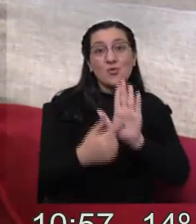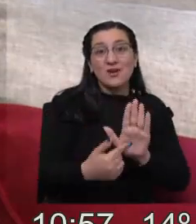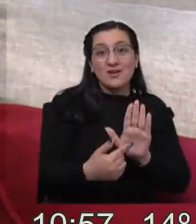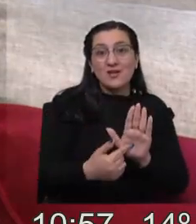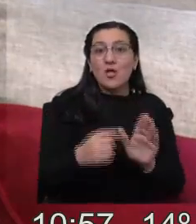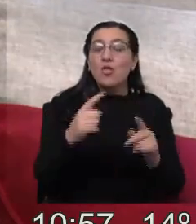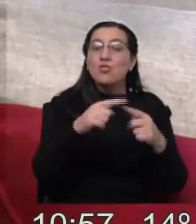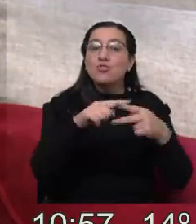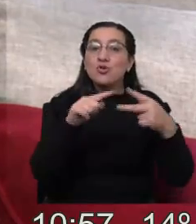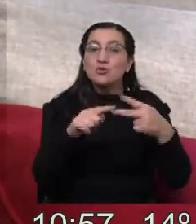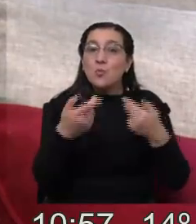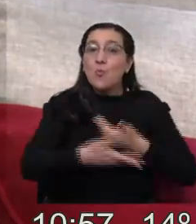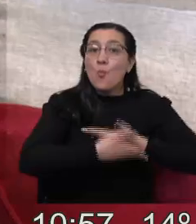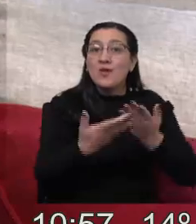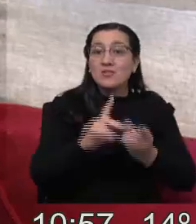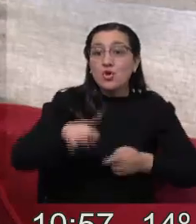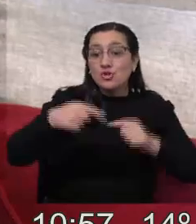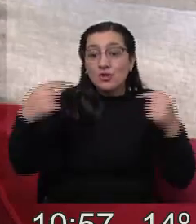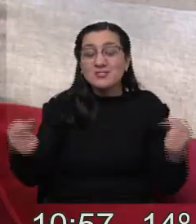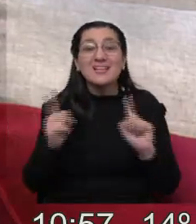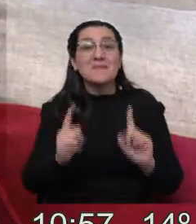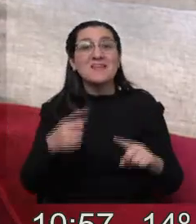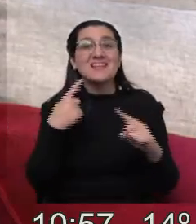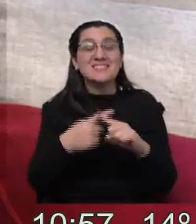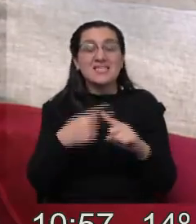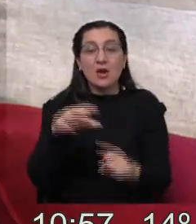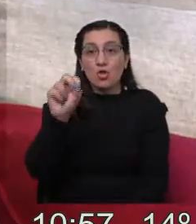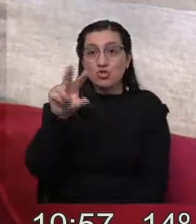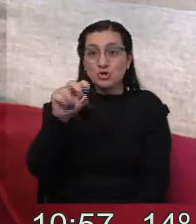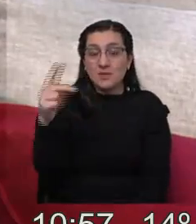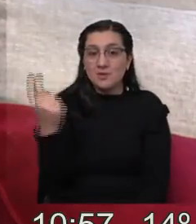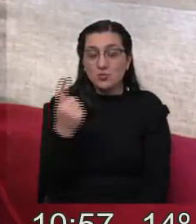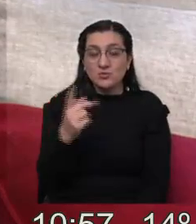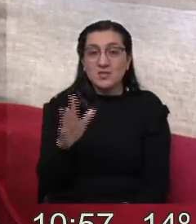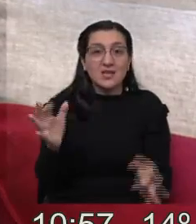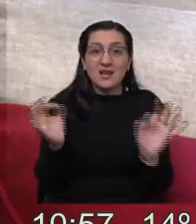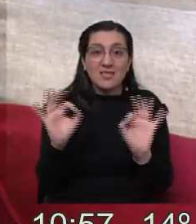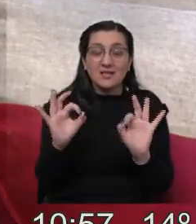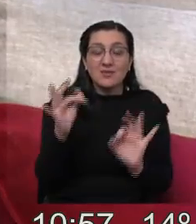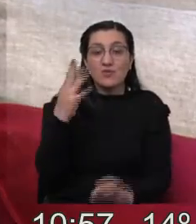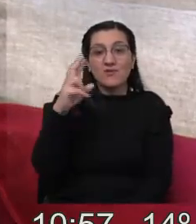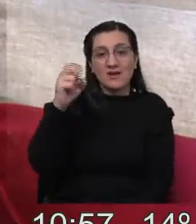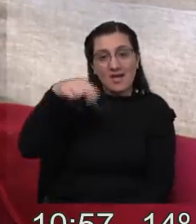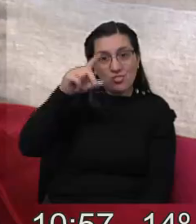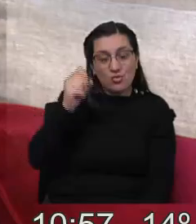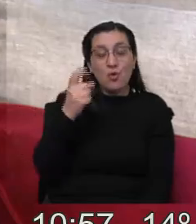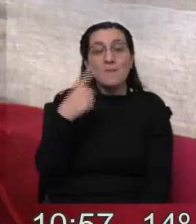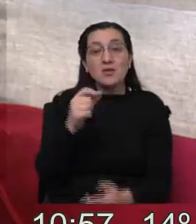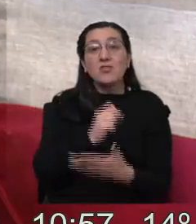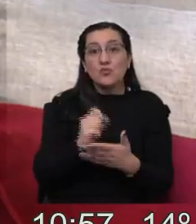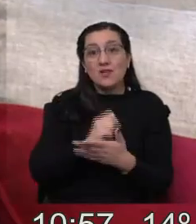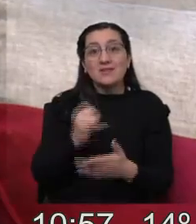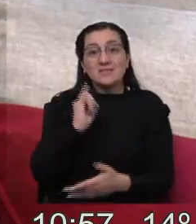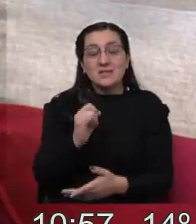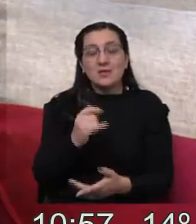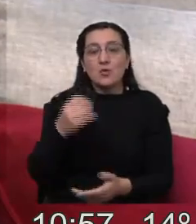dos pequeñas muestras de otras cosas que existían en estos 12 minutos y que no tienen que ver con la presencia de Fernando, pero que sí están sus letras. Y que tienen que ver